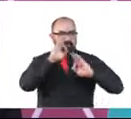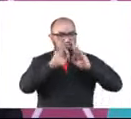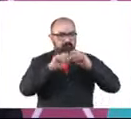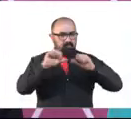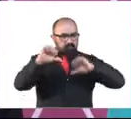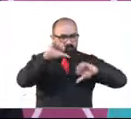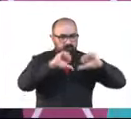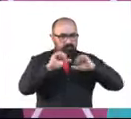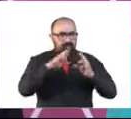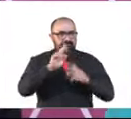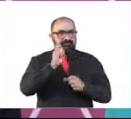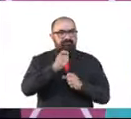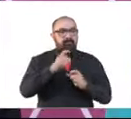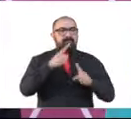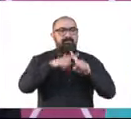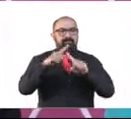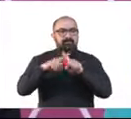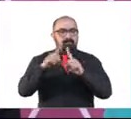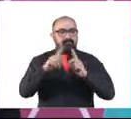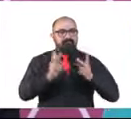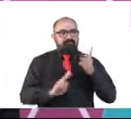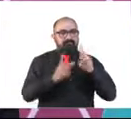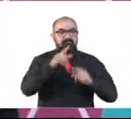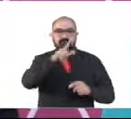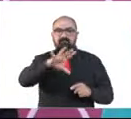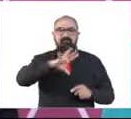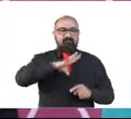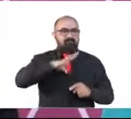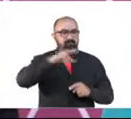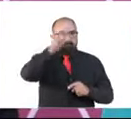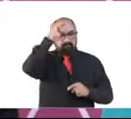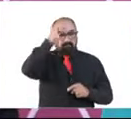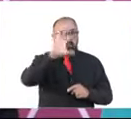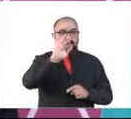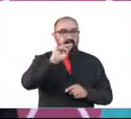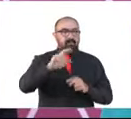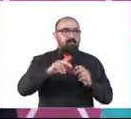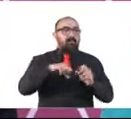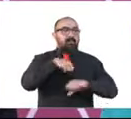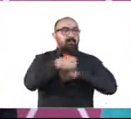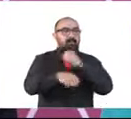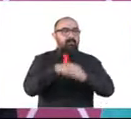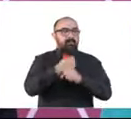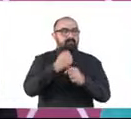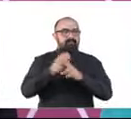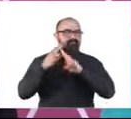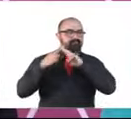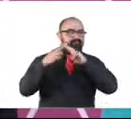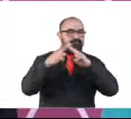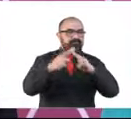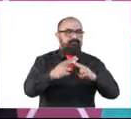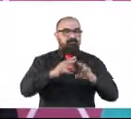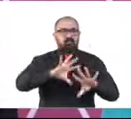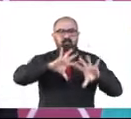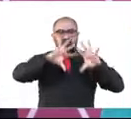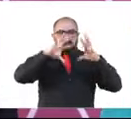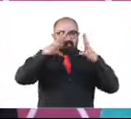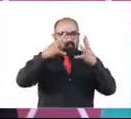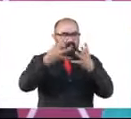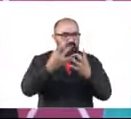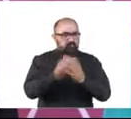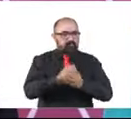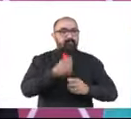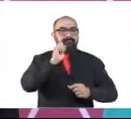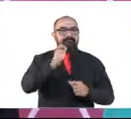morfogénesis vegetal. Así que, pues, es un experto con más de 40 años de trayectoria en agronomía, economía, agrícola y